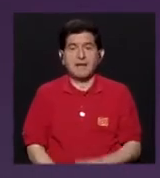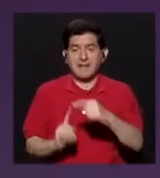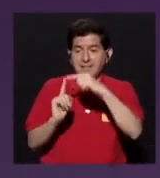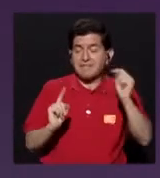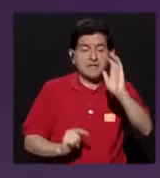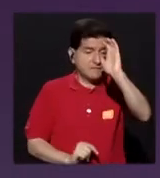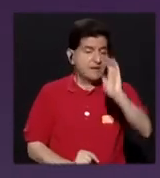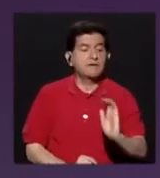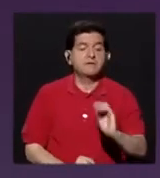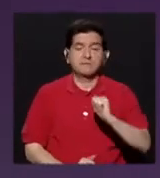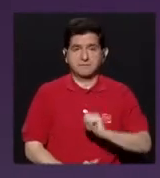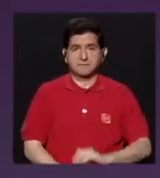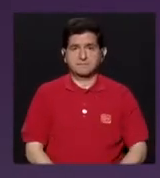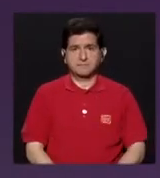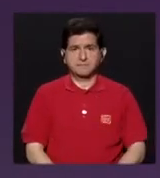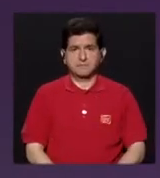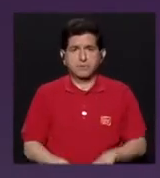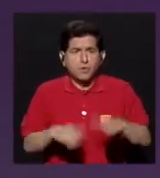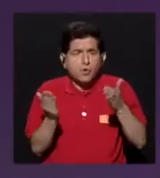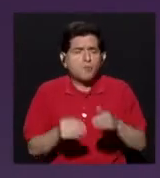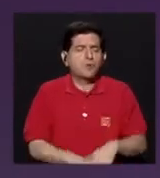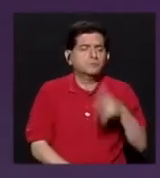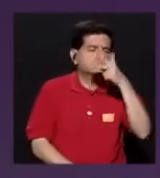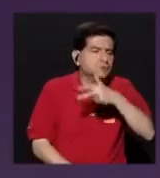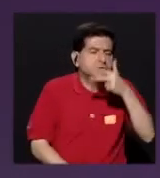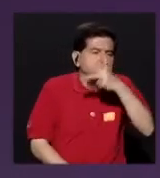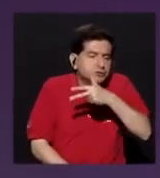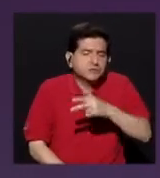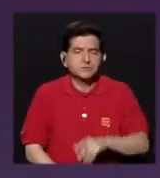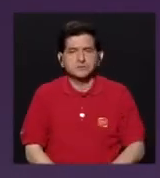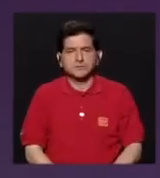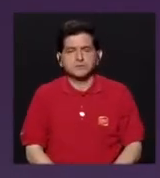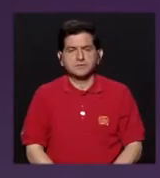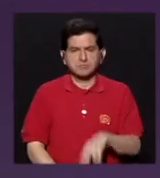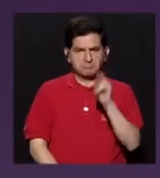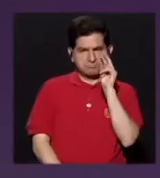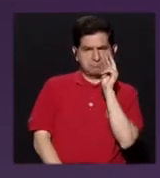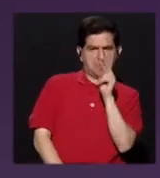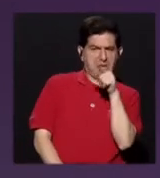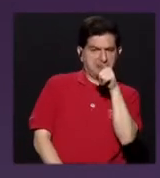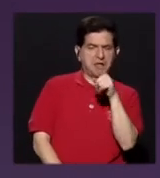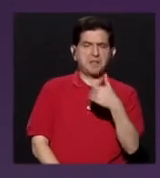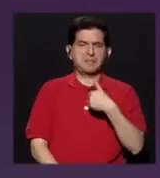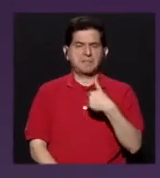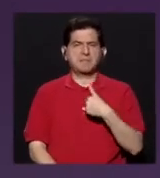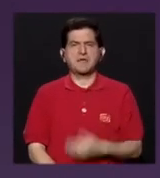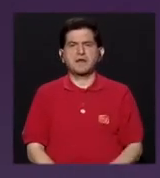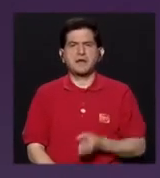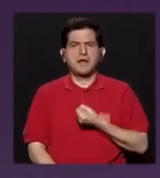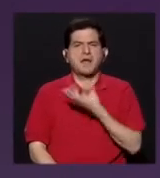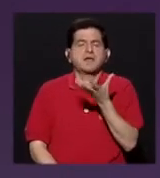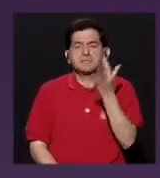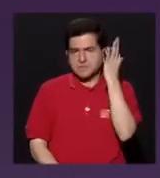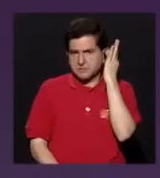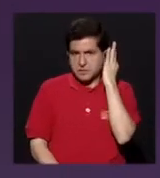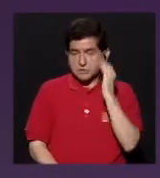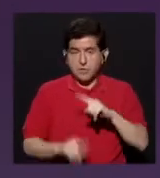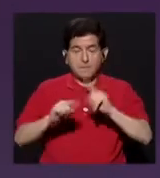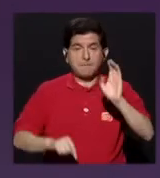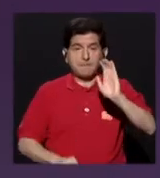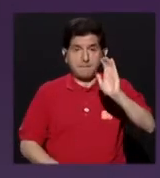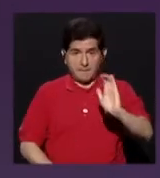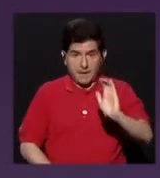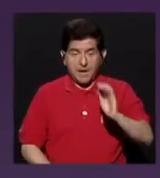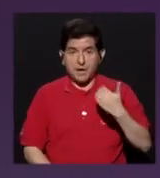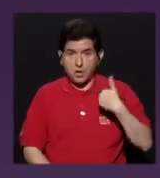la infancia, a través del chiste, a través de ver que aquel que tiene una expresión femenina, aquel niño que tiene una